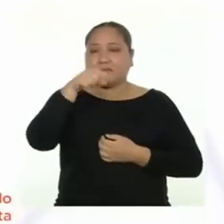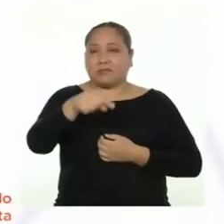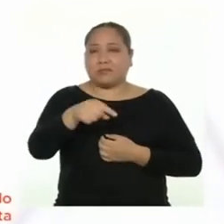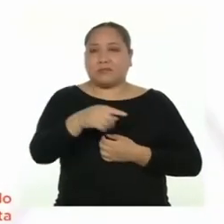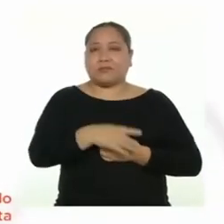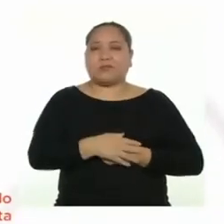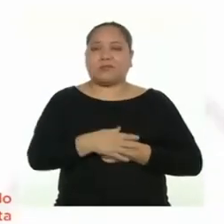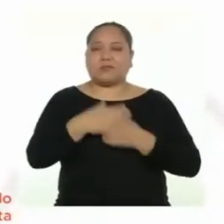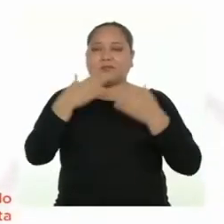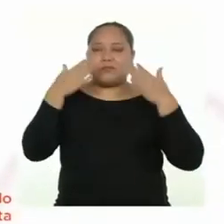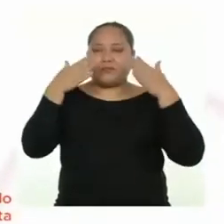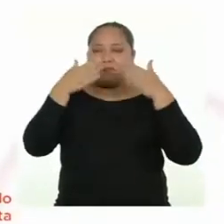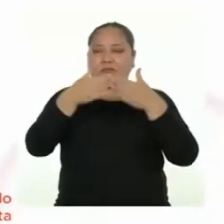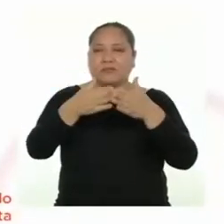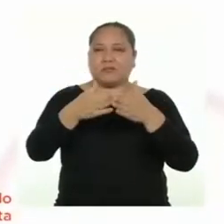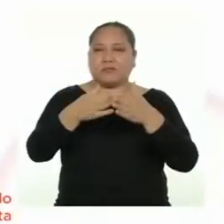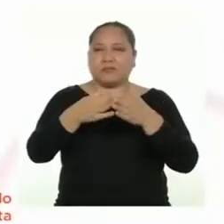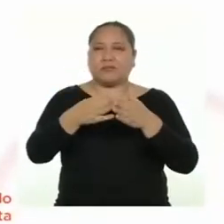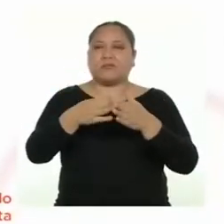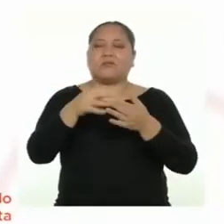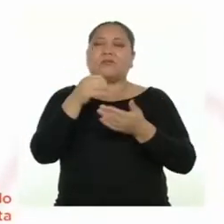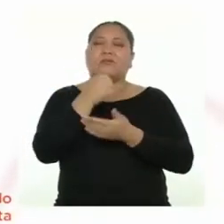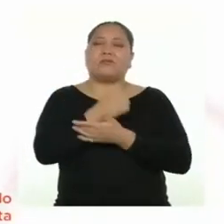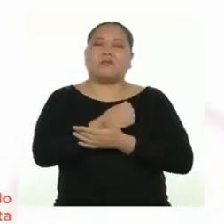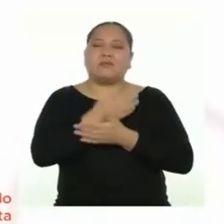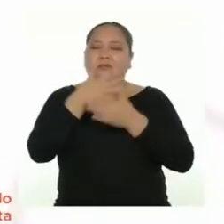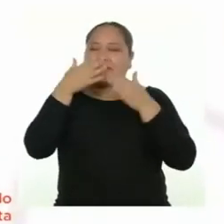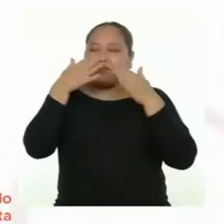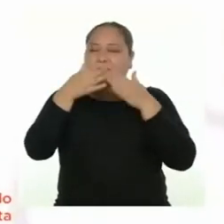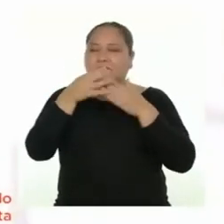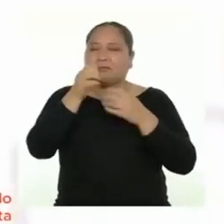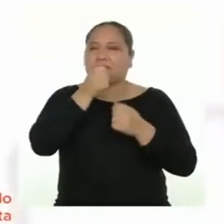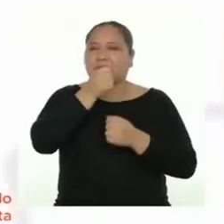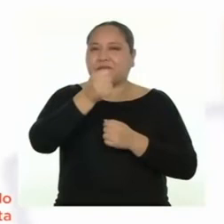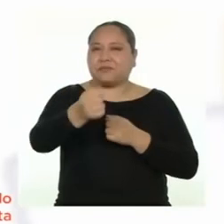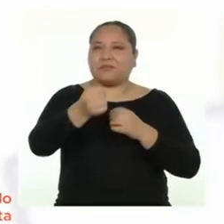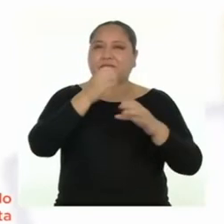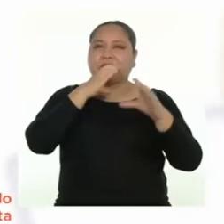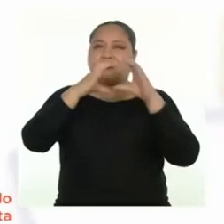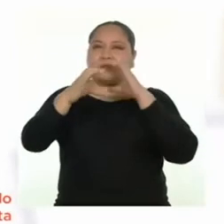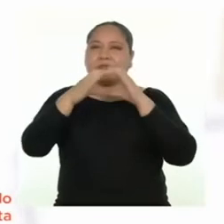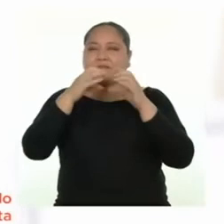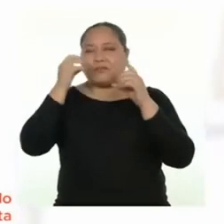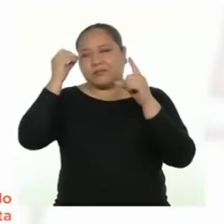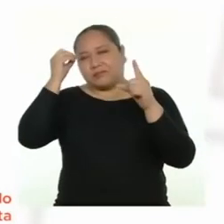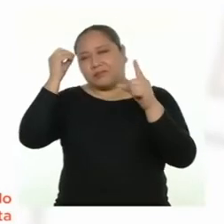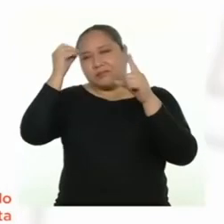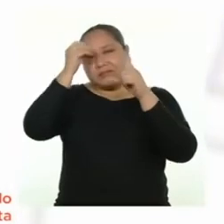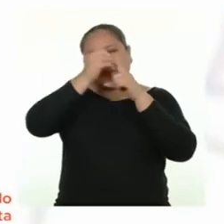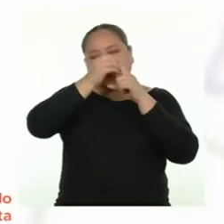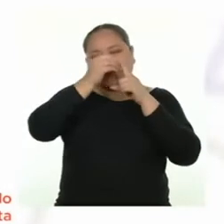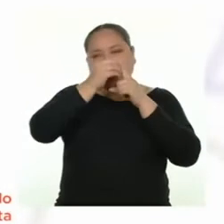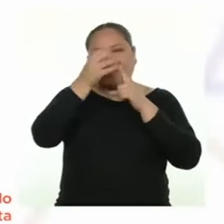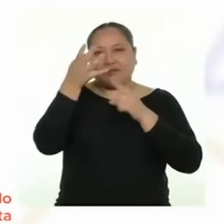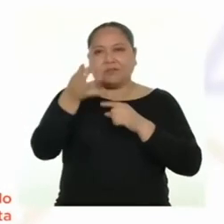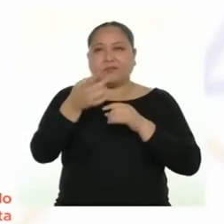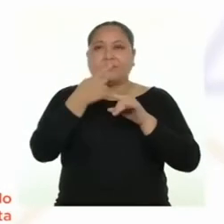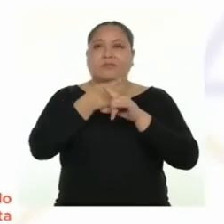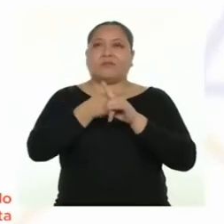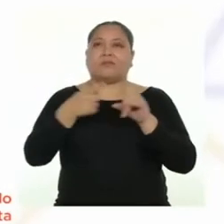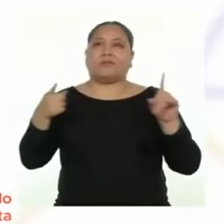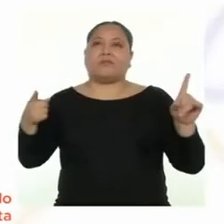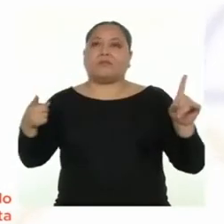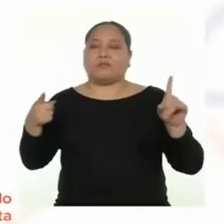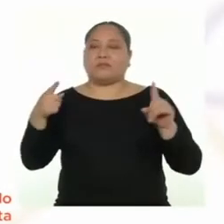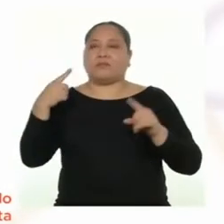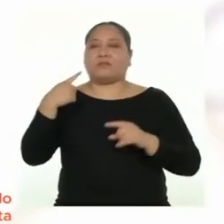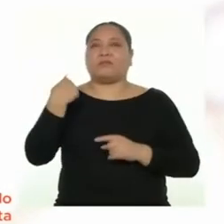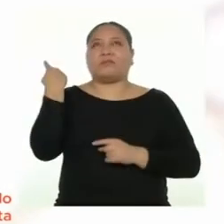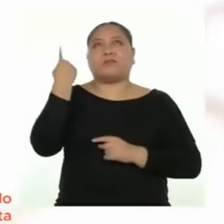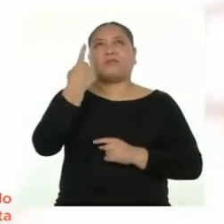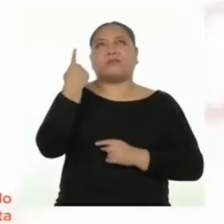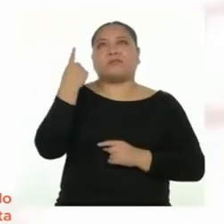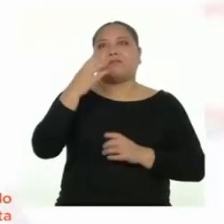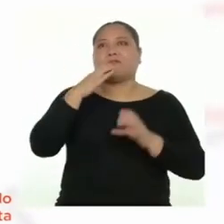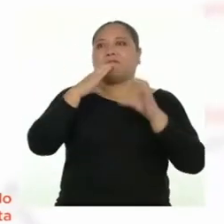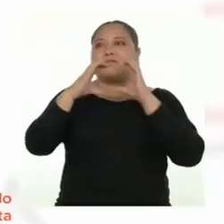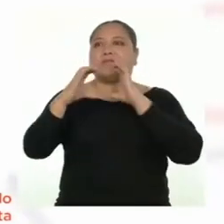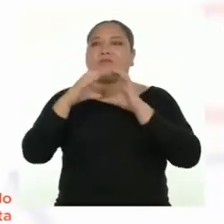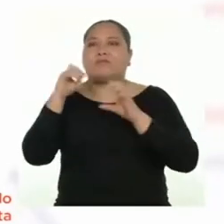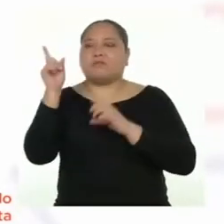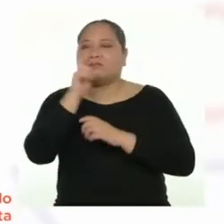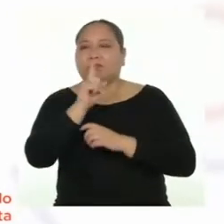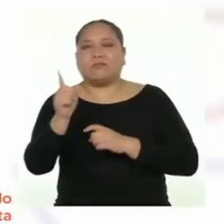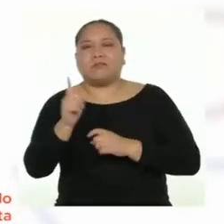tipo particular de conversación que se propone con un fin determinado, distinto al simple hecho